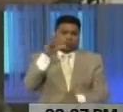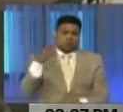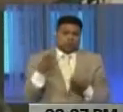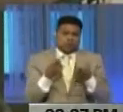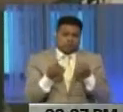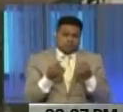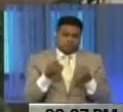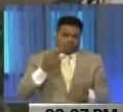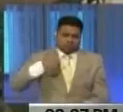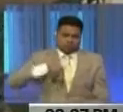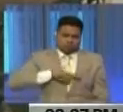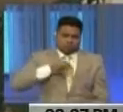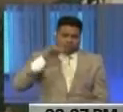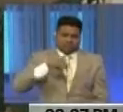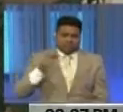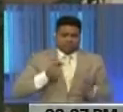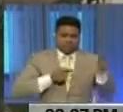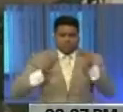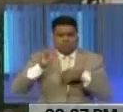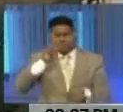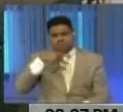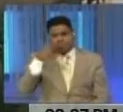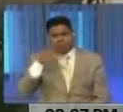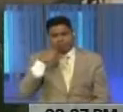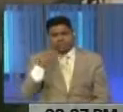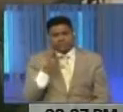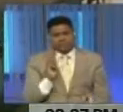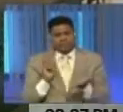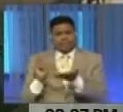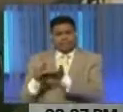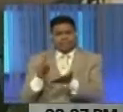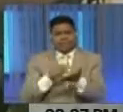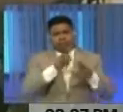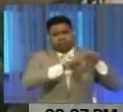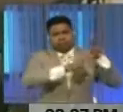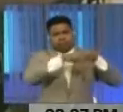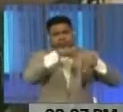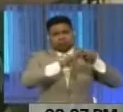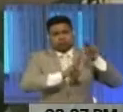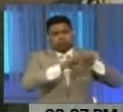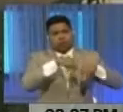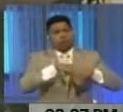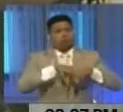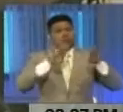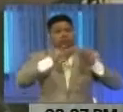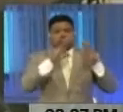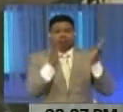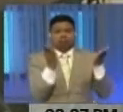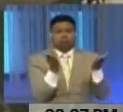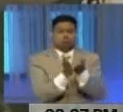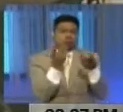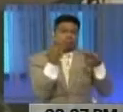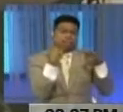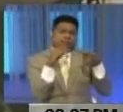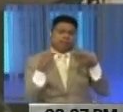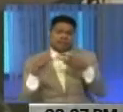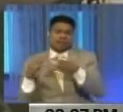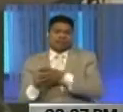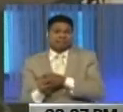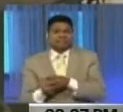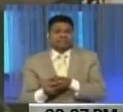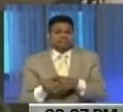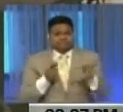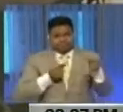economía. La geopolítica como un factor que contribuye a la construcción de un mundo multipolar. La gestión de